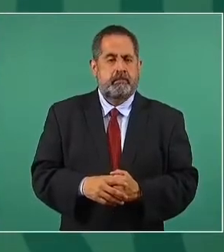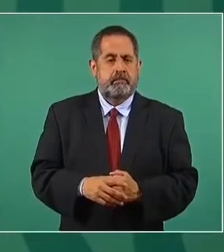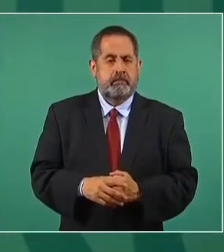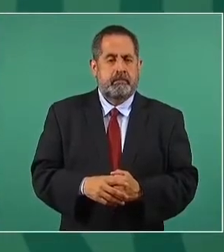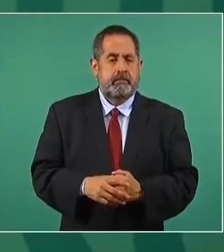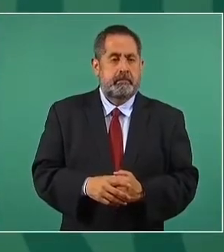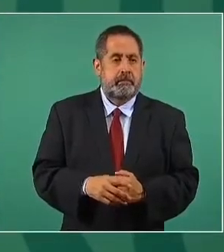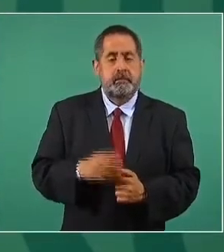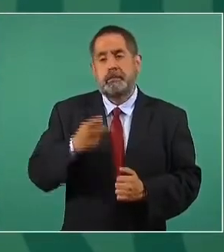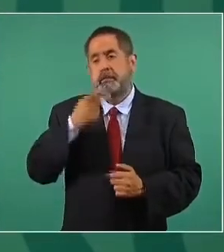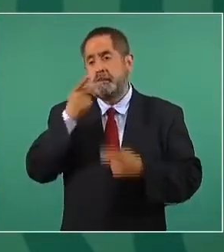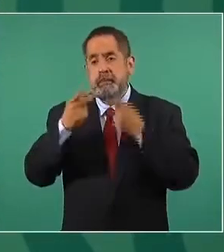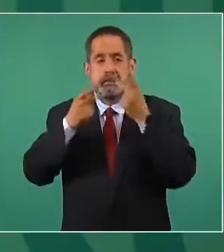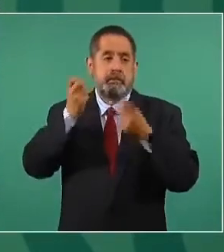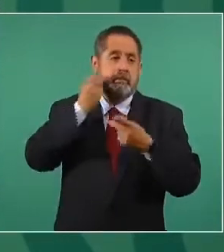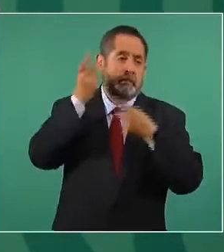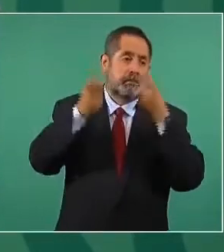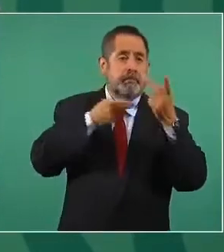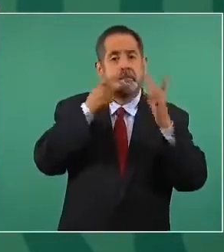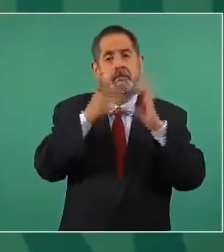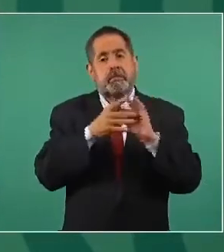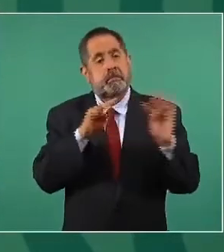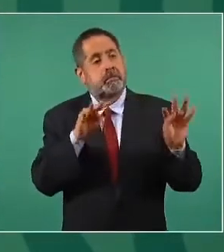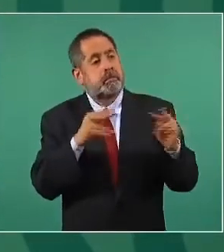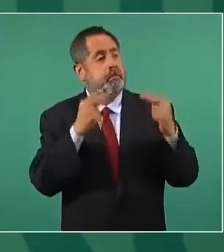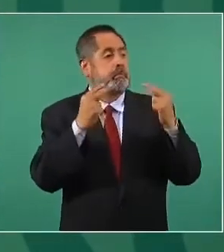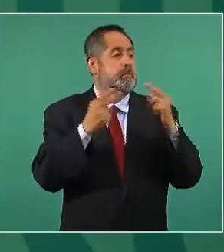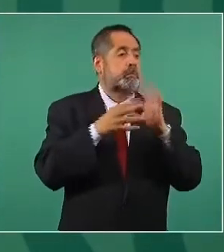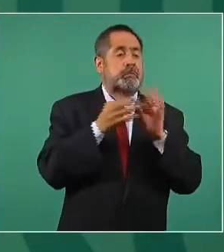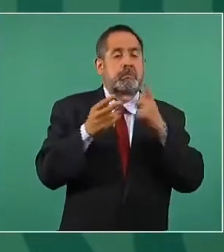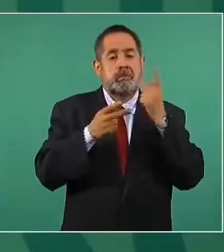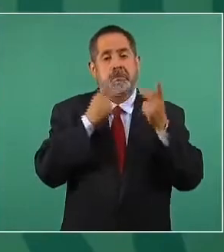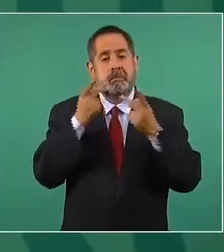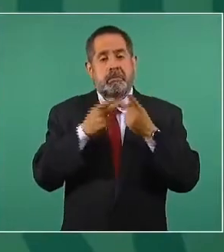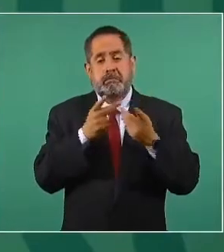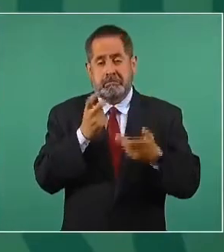el discurso, con la publicidad,